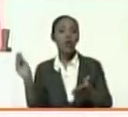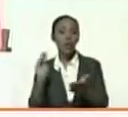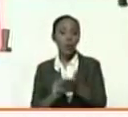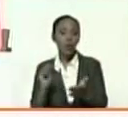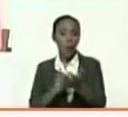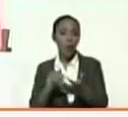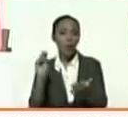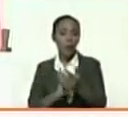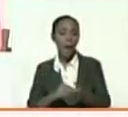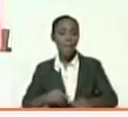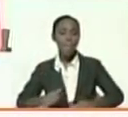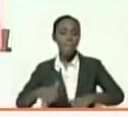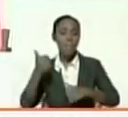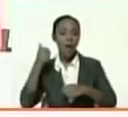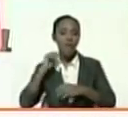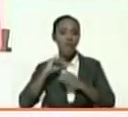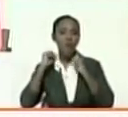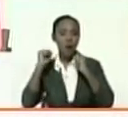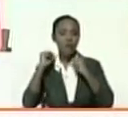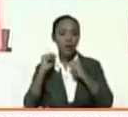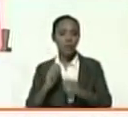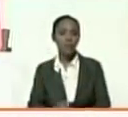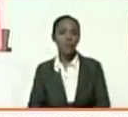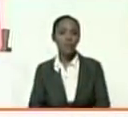volvió con más fuerza.